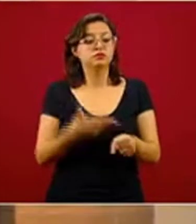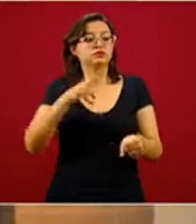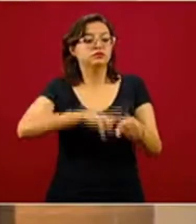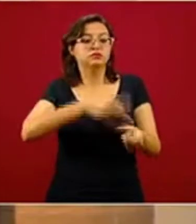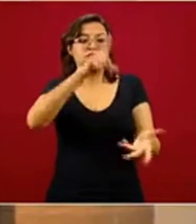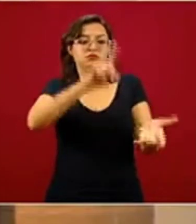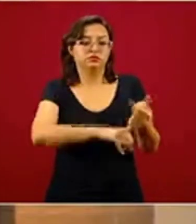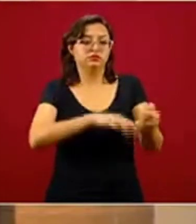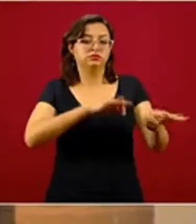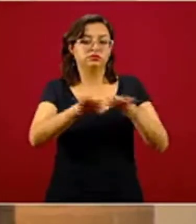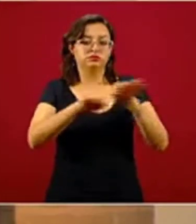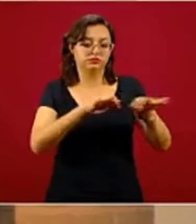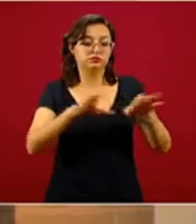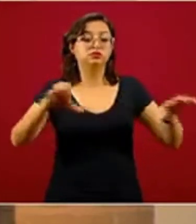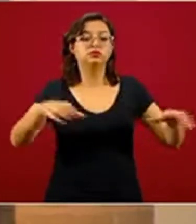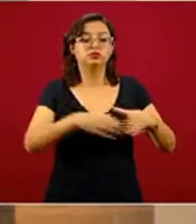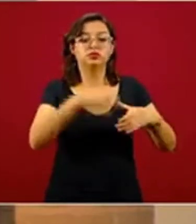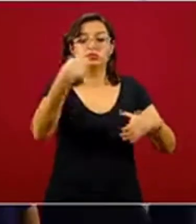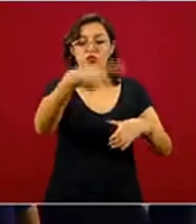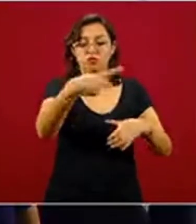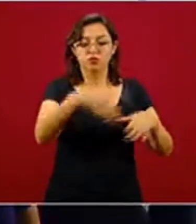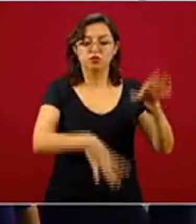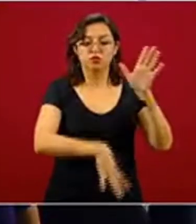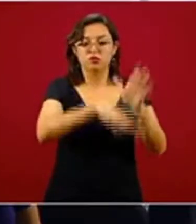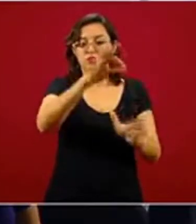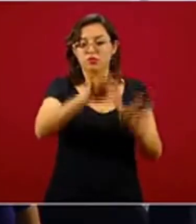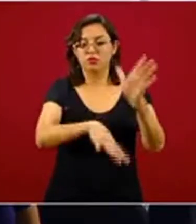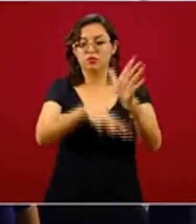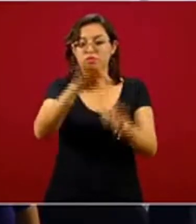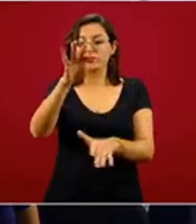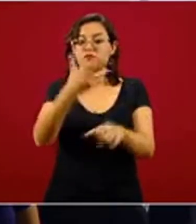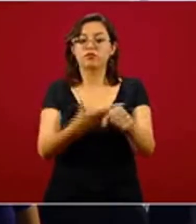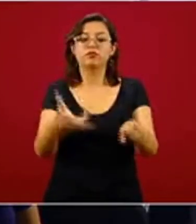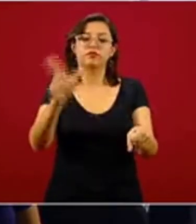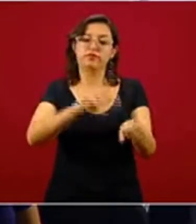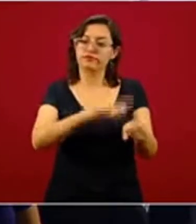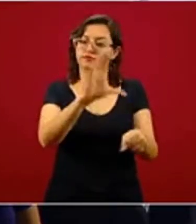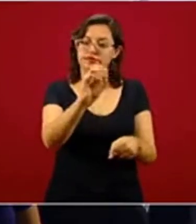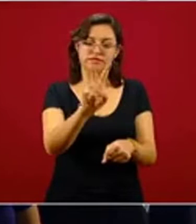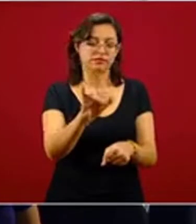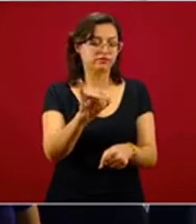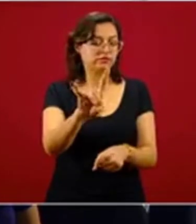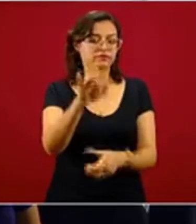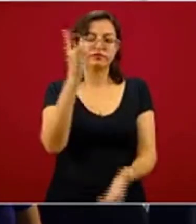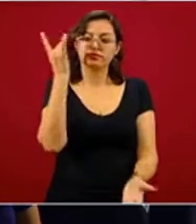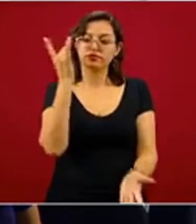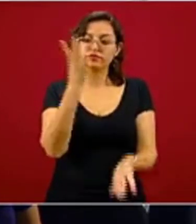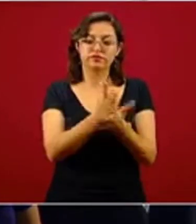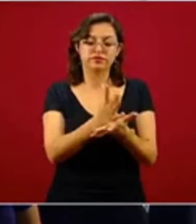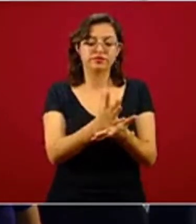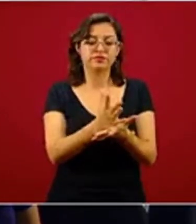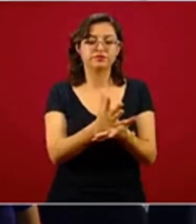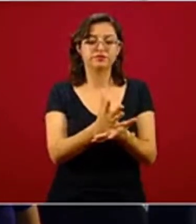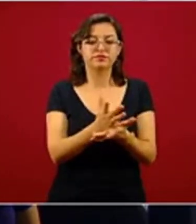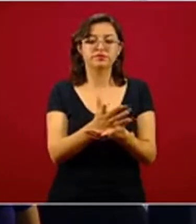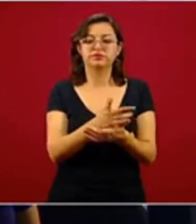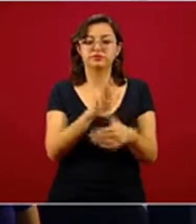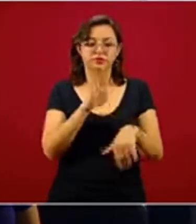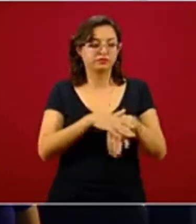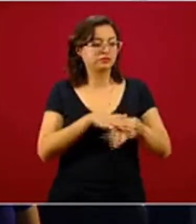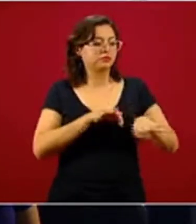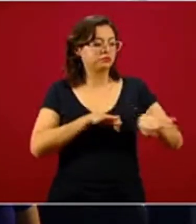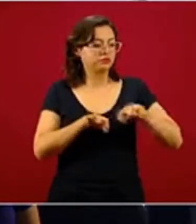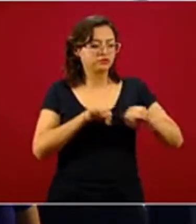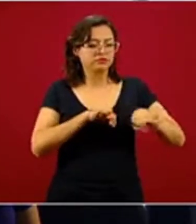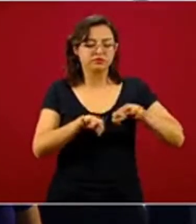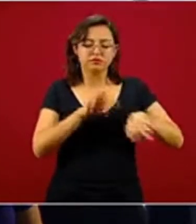donde trabajan y que sean específicamente hospitales reconvertidos a COVID, los más productivos. Y por